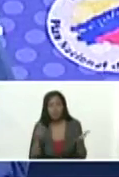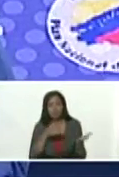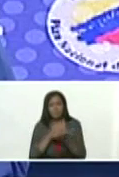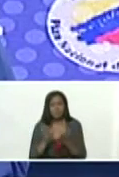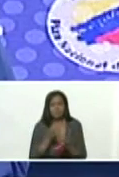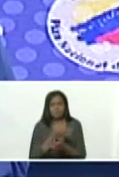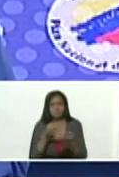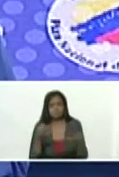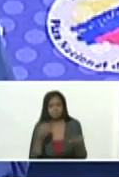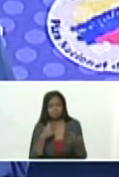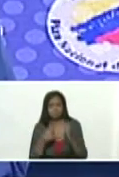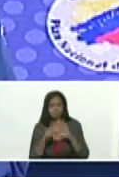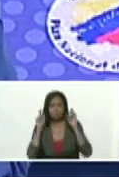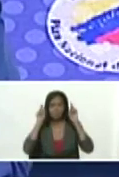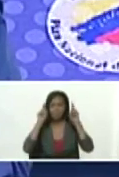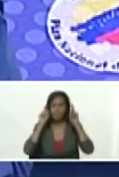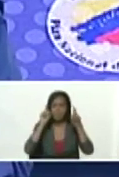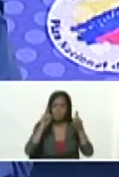calidad,